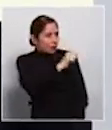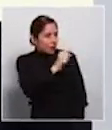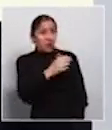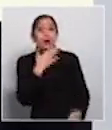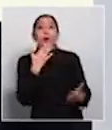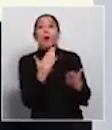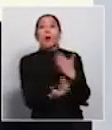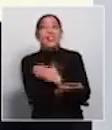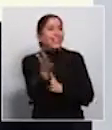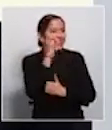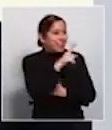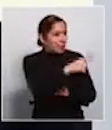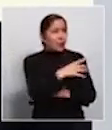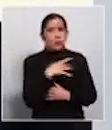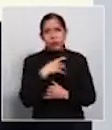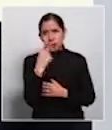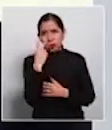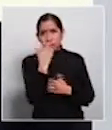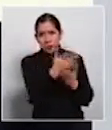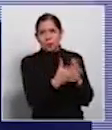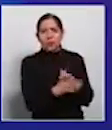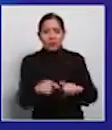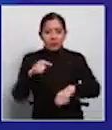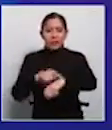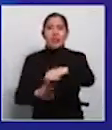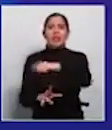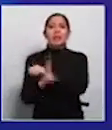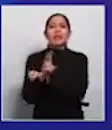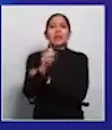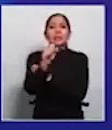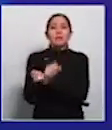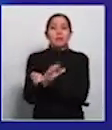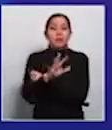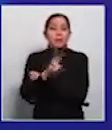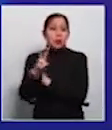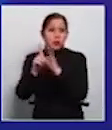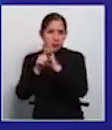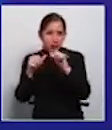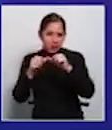excelente día. Ha sido un gusto que nos acompañe. 7 de la mañana con 52 minutos. Seguimos.